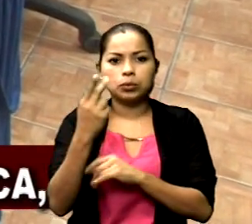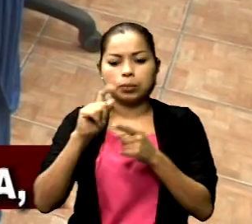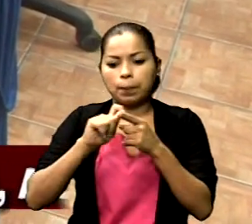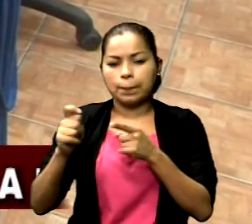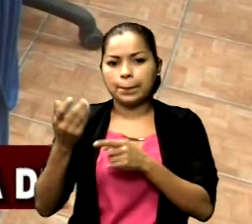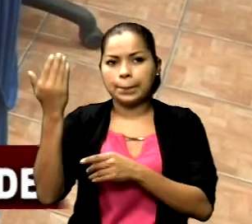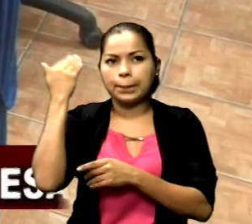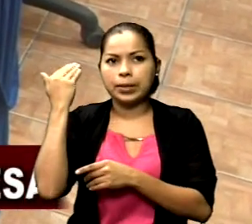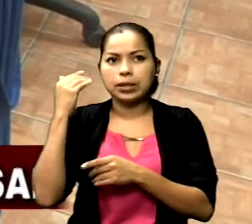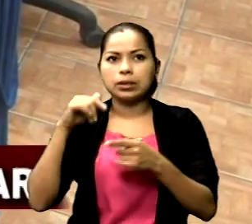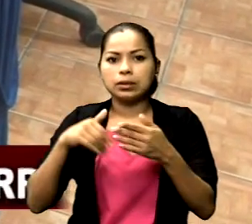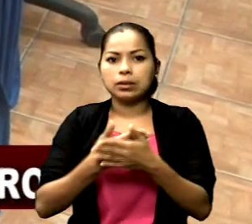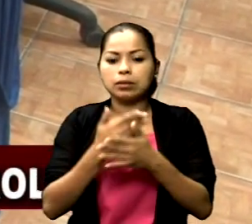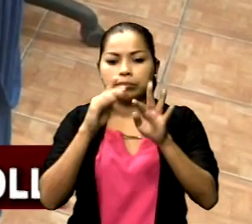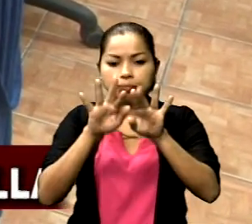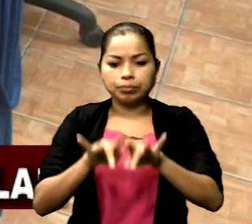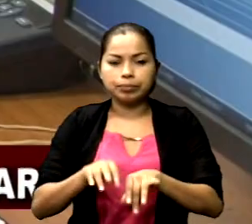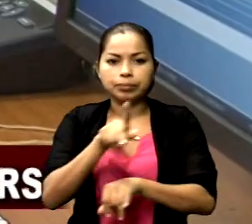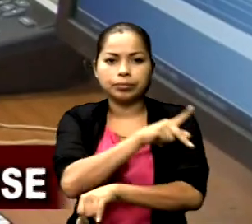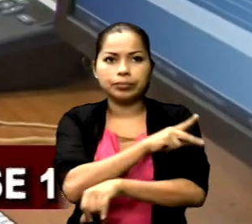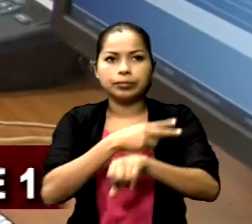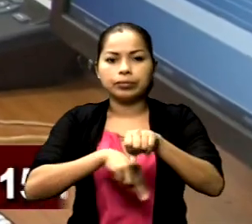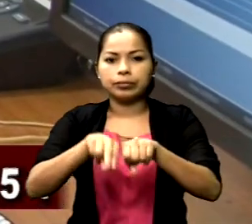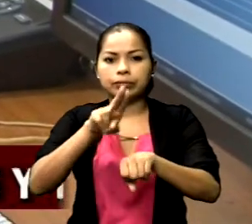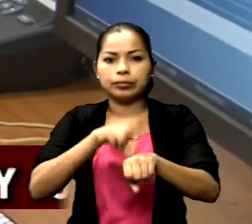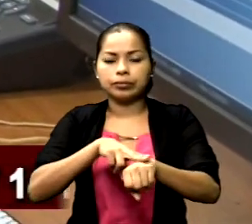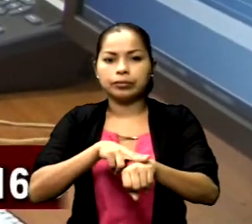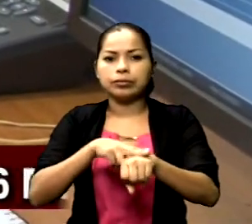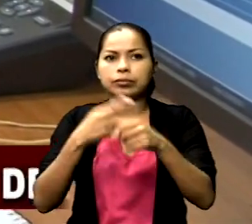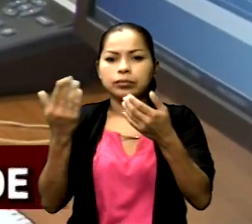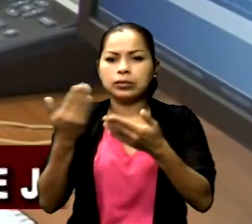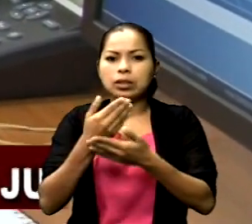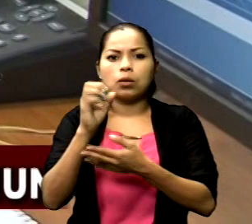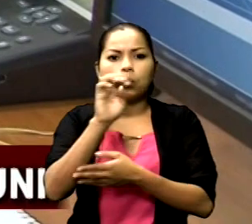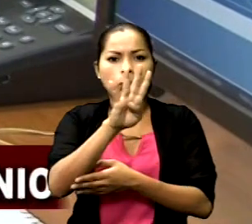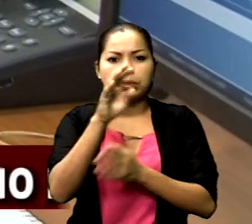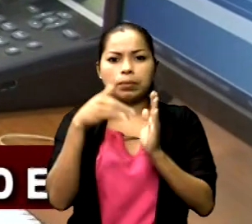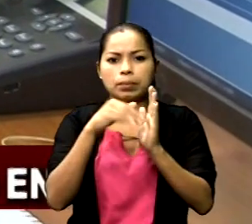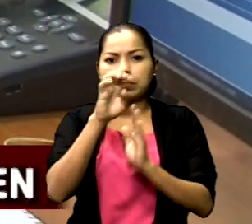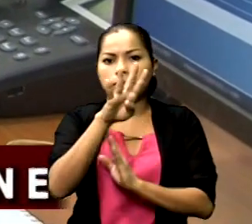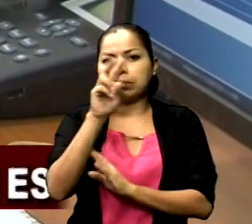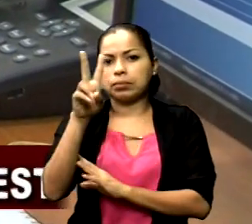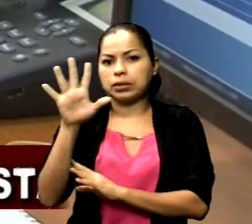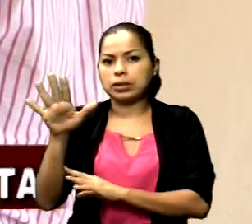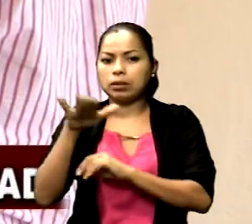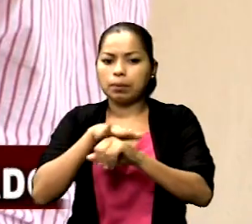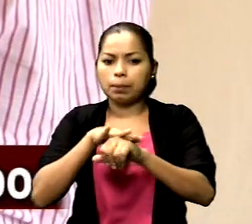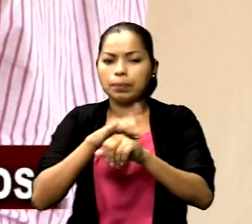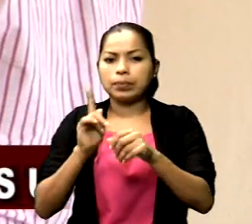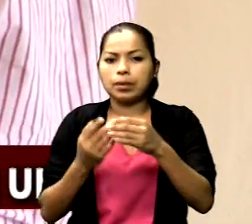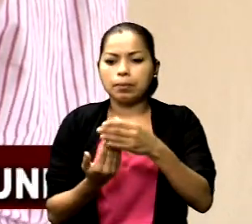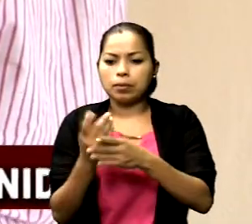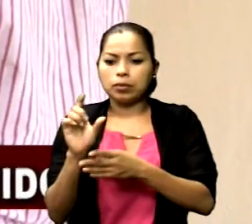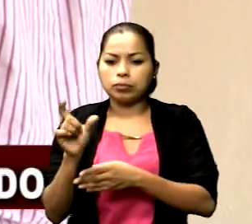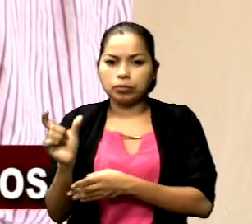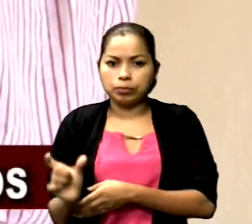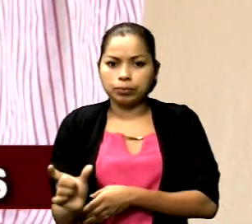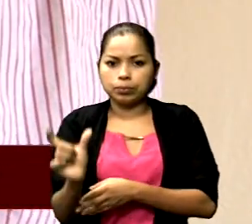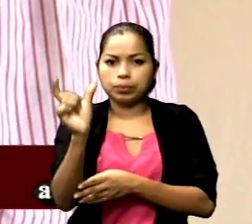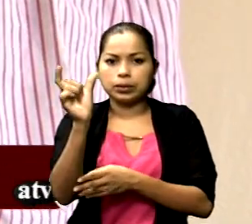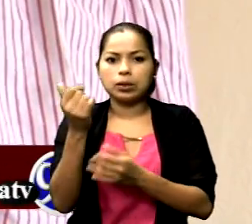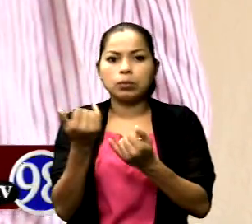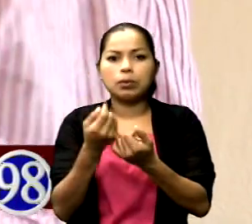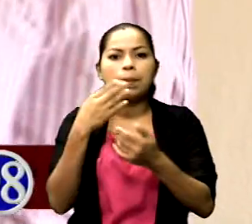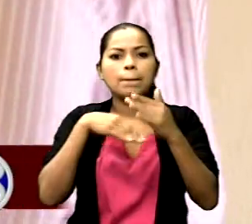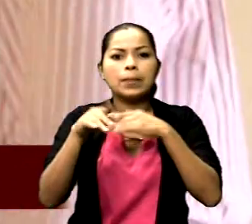el servicio de trámites en línea de la Policía Nacional ha recibido 4.325 solicitudes de documentos. El servicio que más